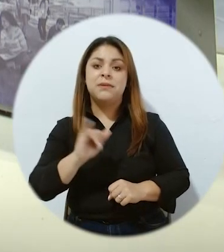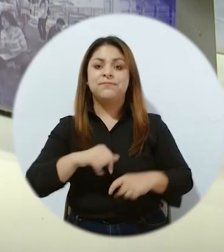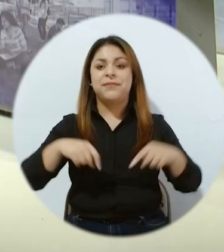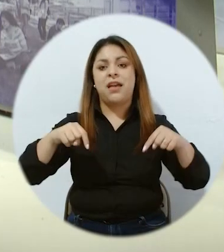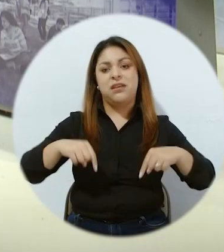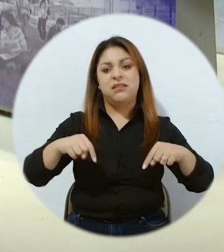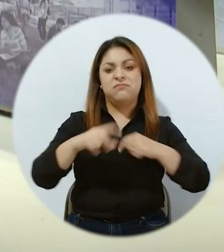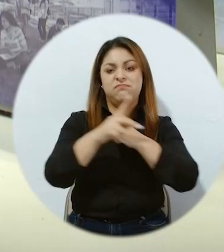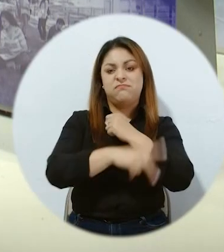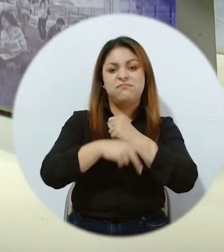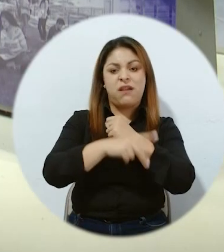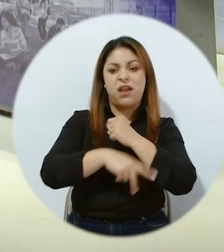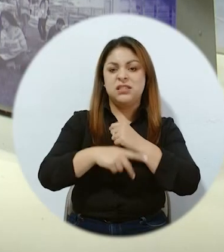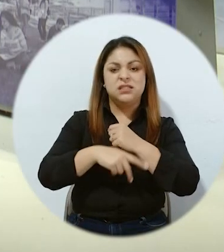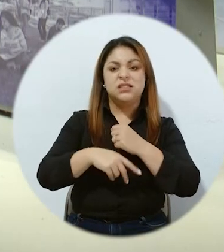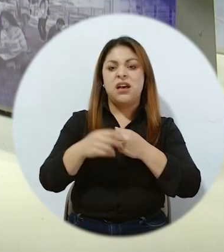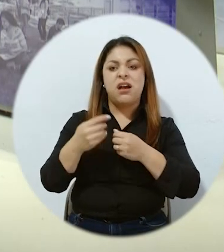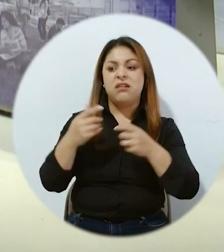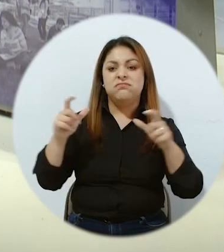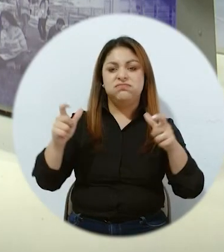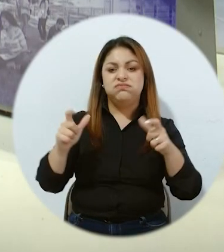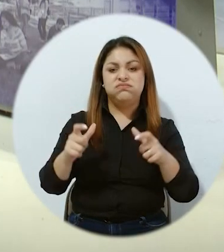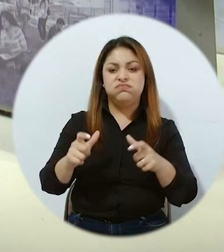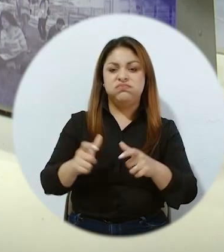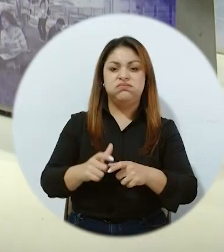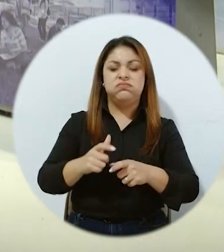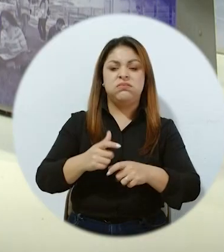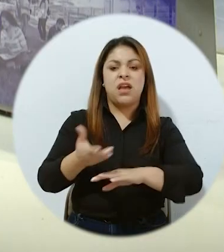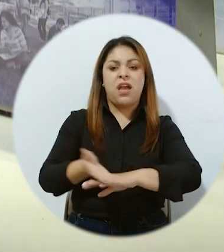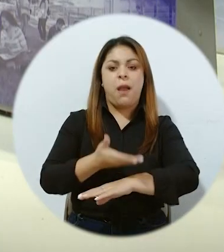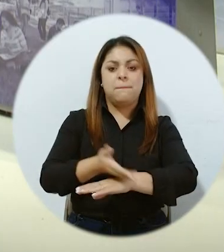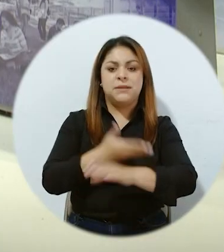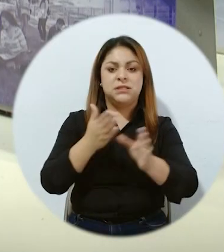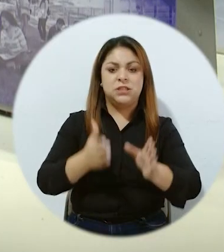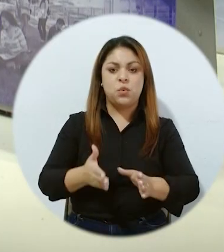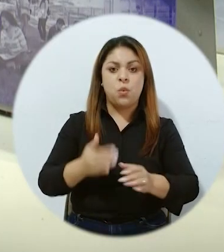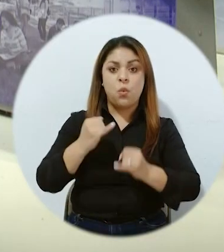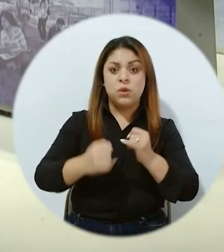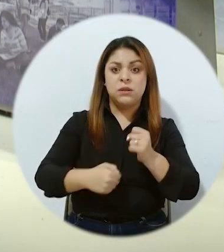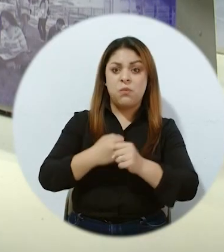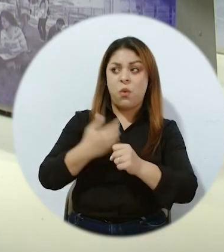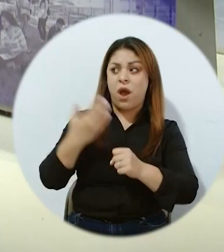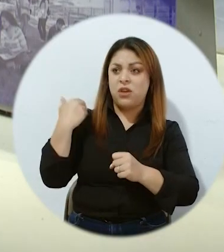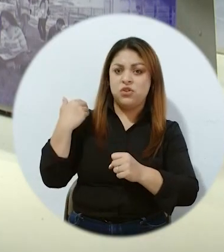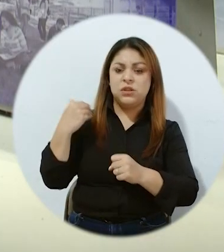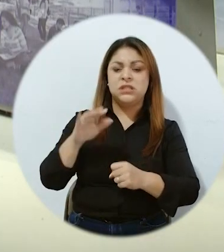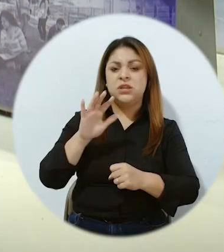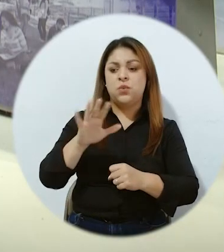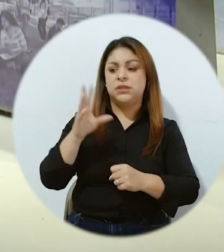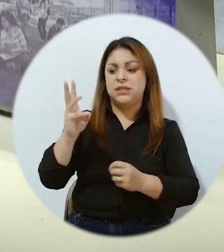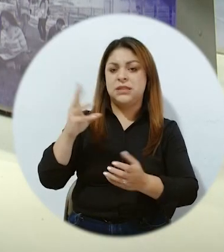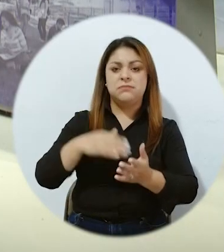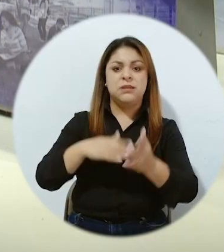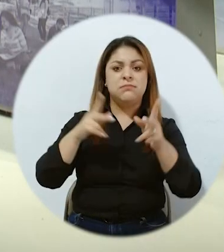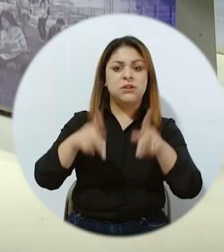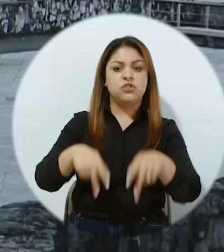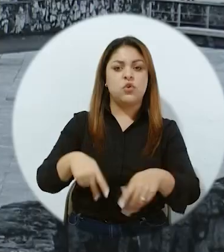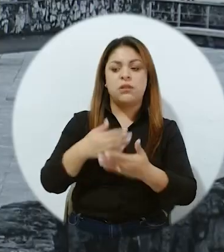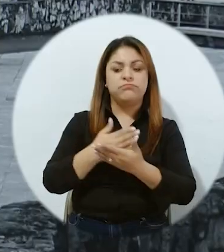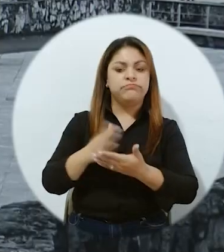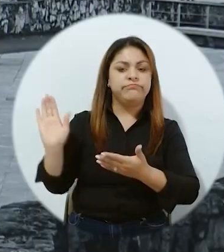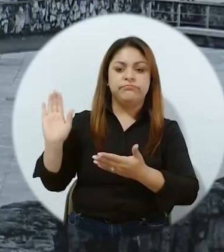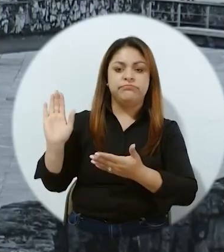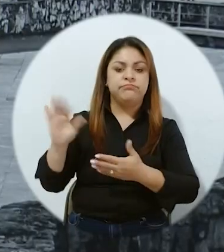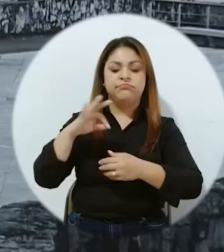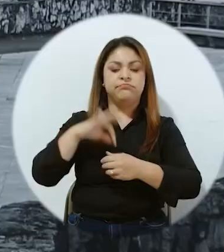una descampesinización desde los años 80. Solo el último año, 56,000 personas fueron expulsadas de la actividad agrícola. El